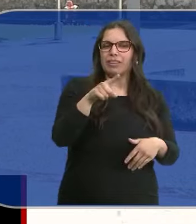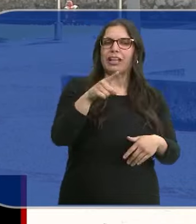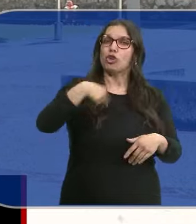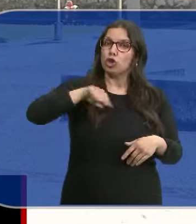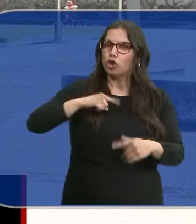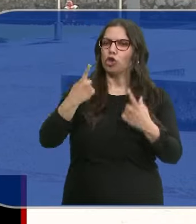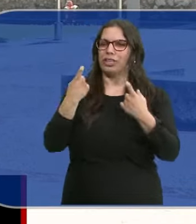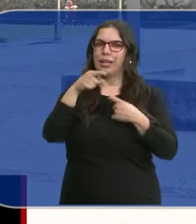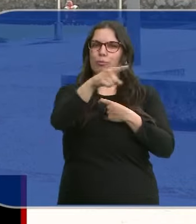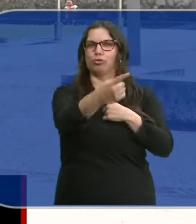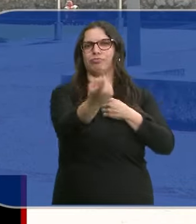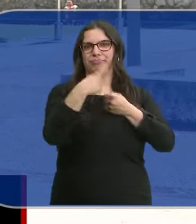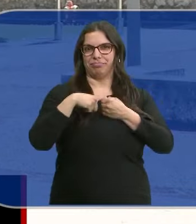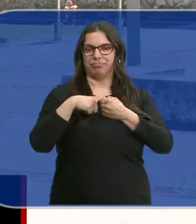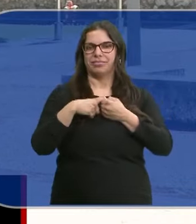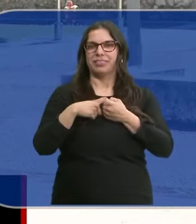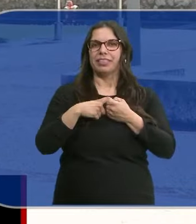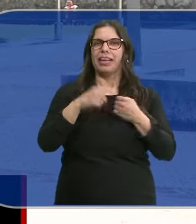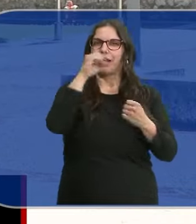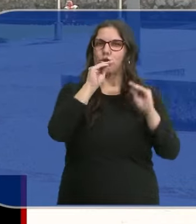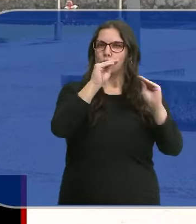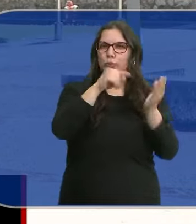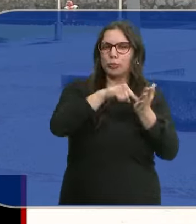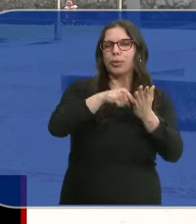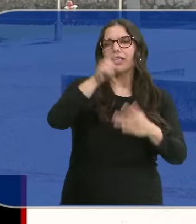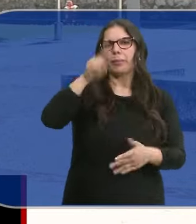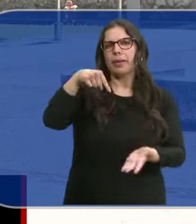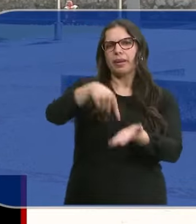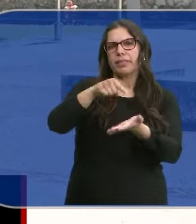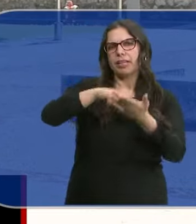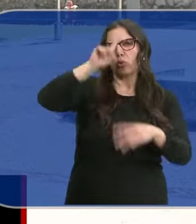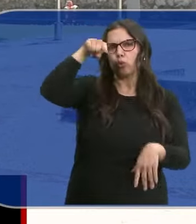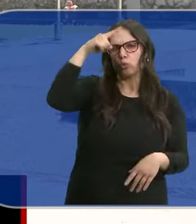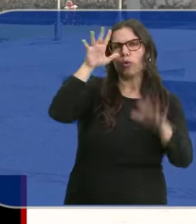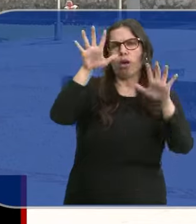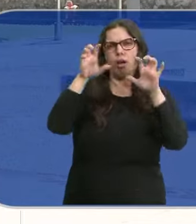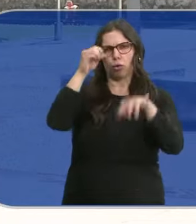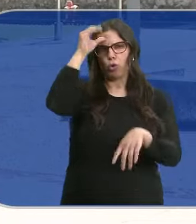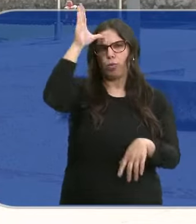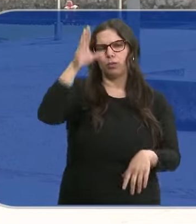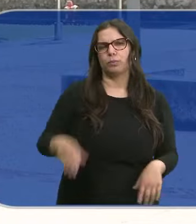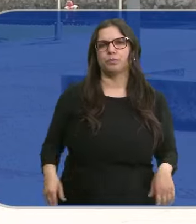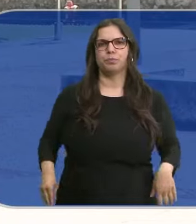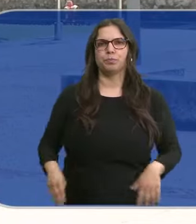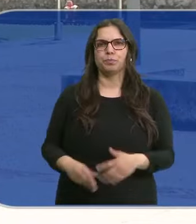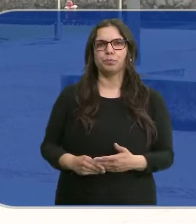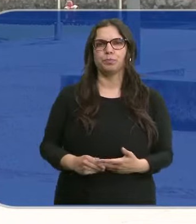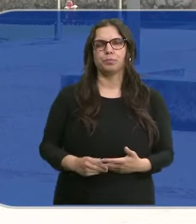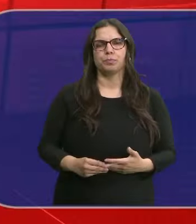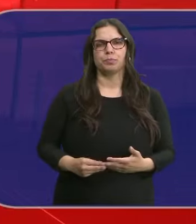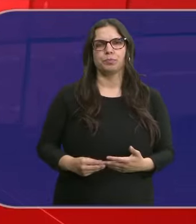necesita a él. Será tratado de sus canciones y también ha reivindicado la cultura y el conocimiento.